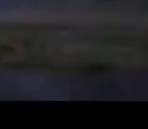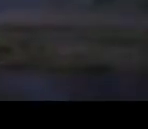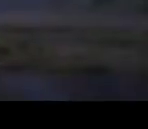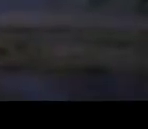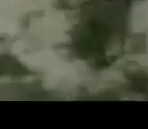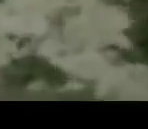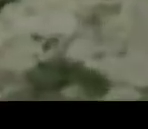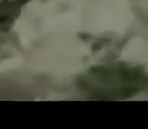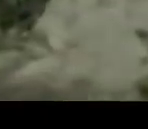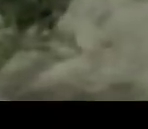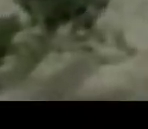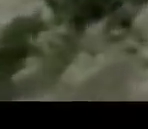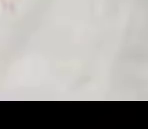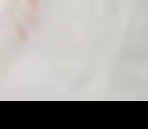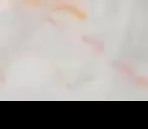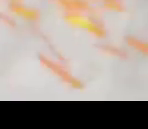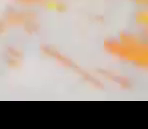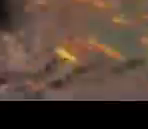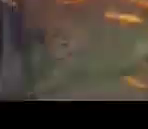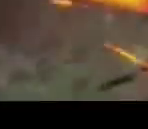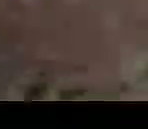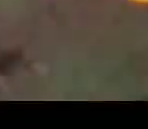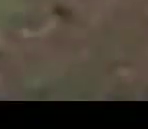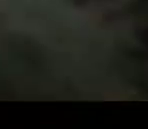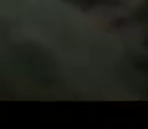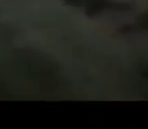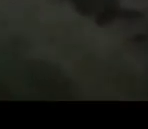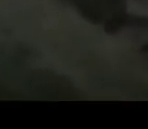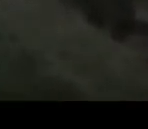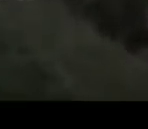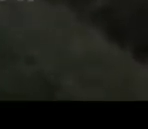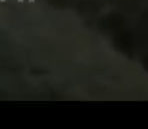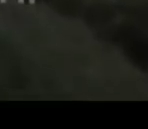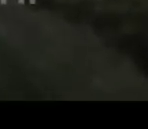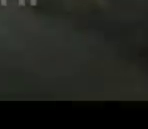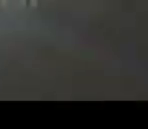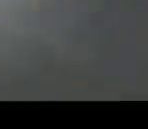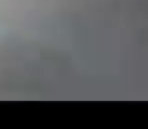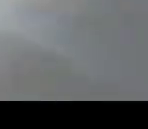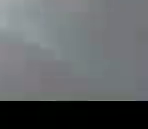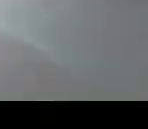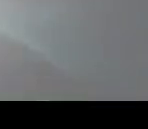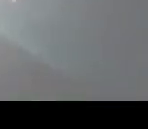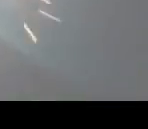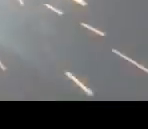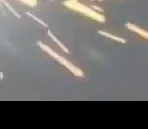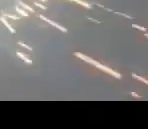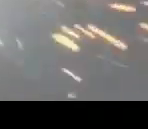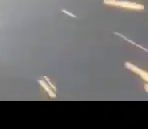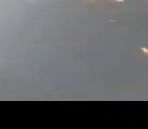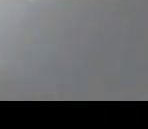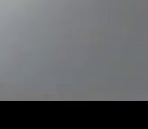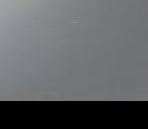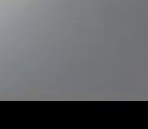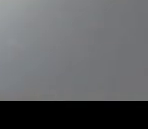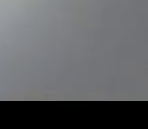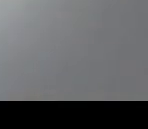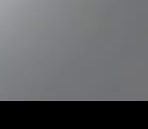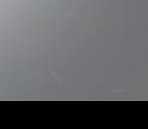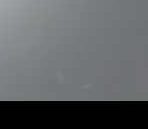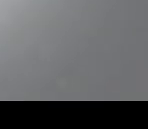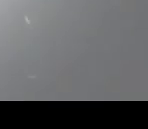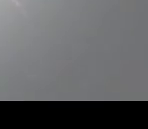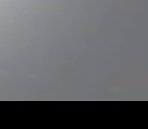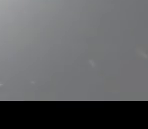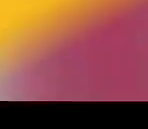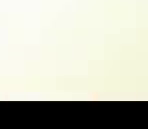934 kilómetros, uniendo a varias provincias del país. La Vuelta Ciclística Ecuador 2018,